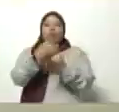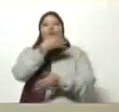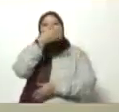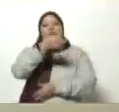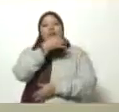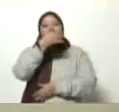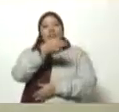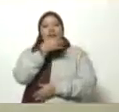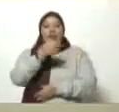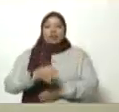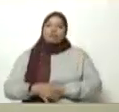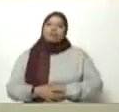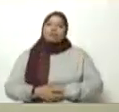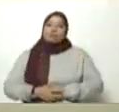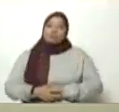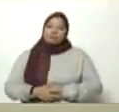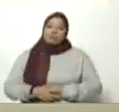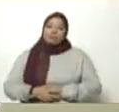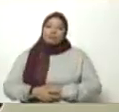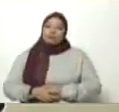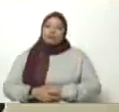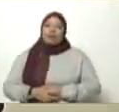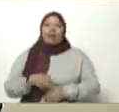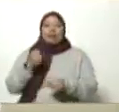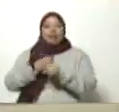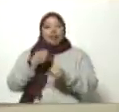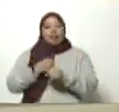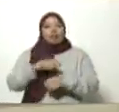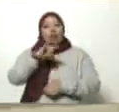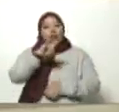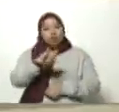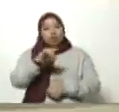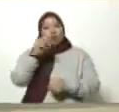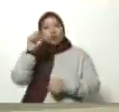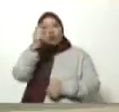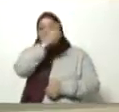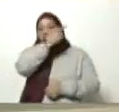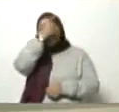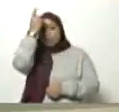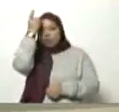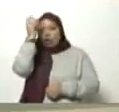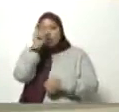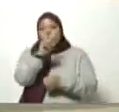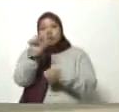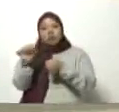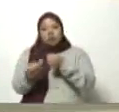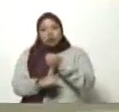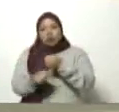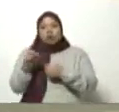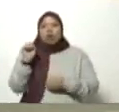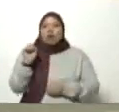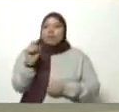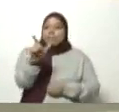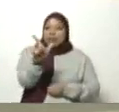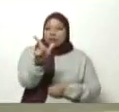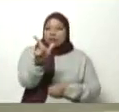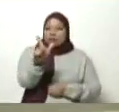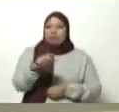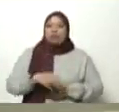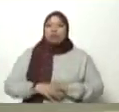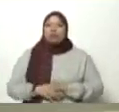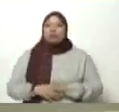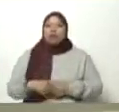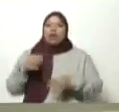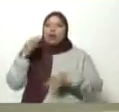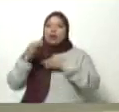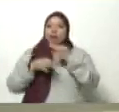todos. Bien, en la jornada de este lunes, el primer vicepresidente del Partido Socialista Unido de Venezuela